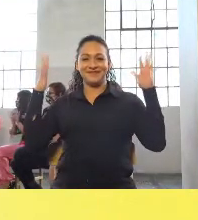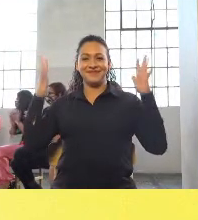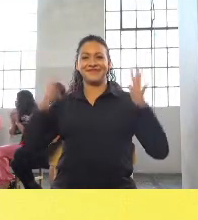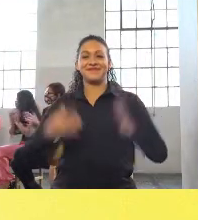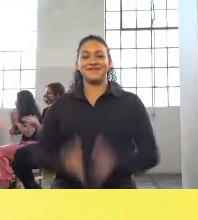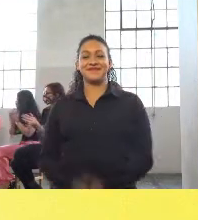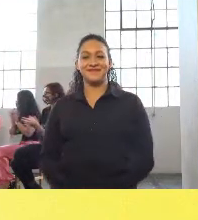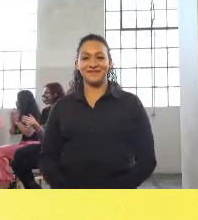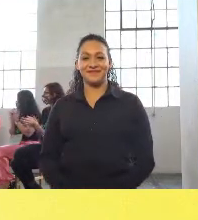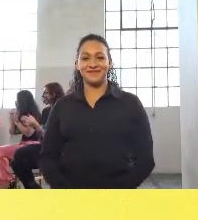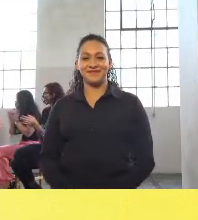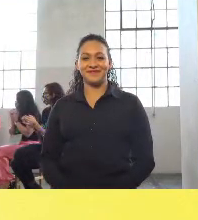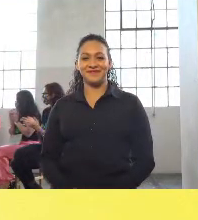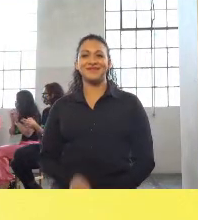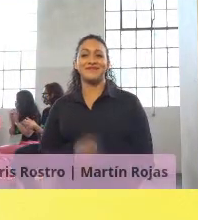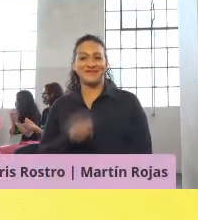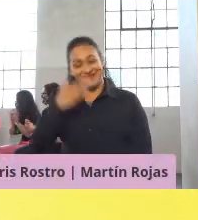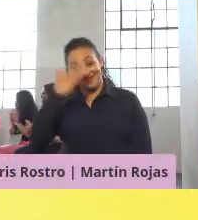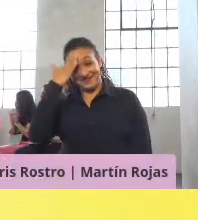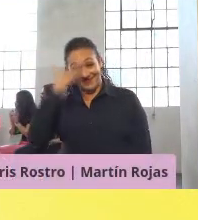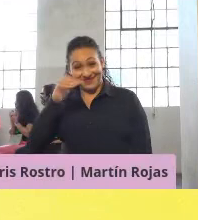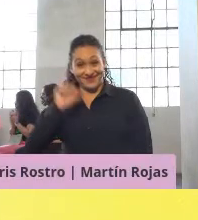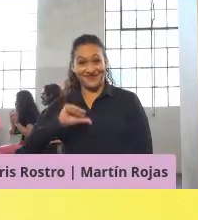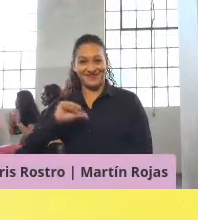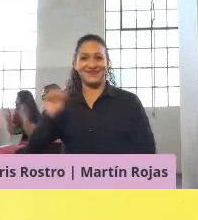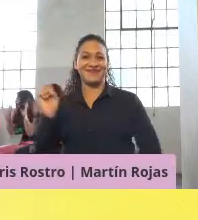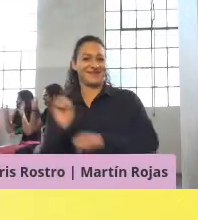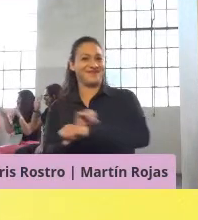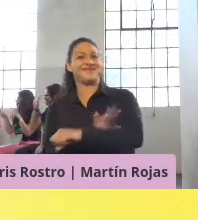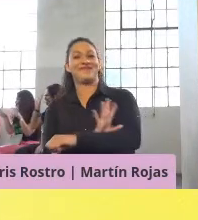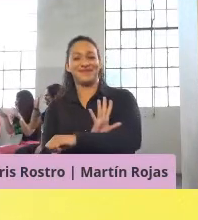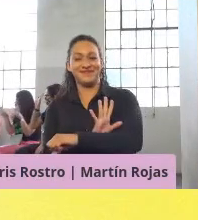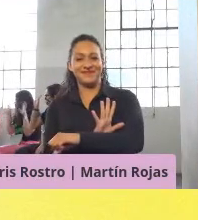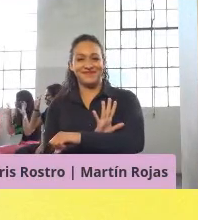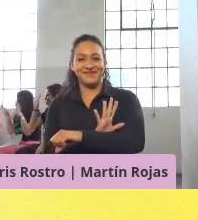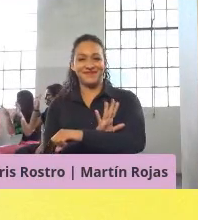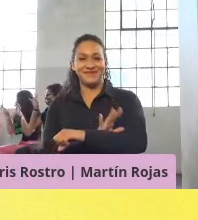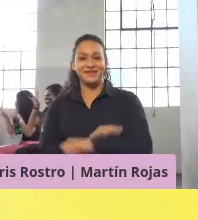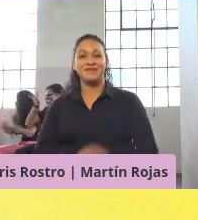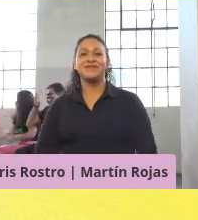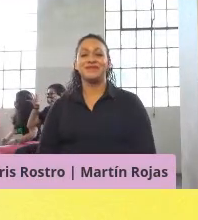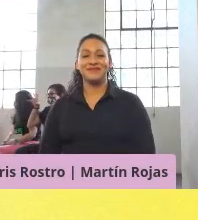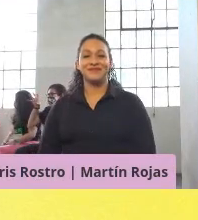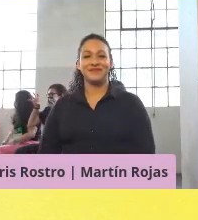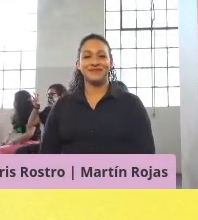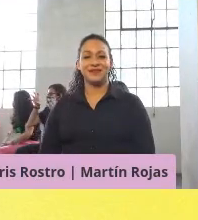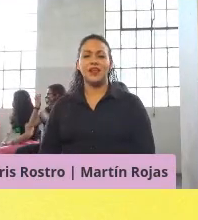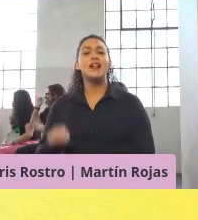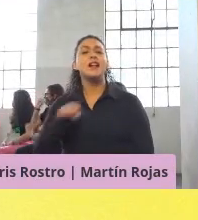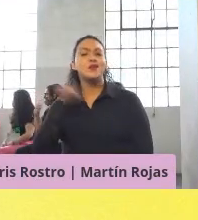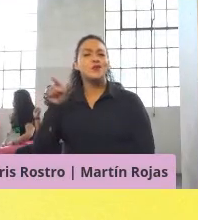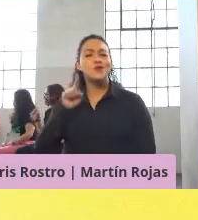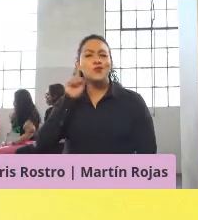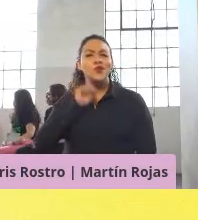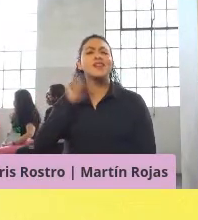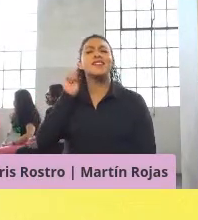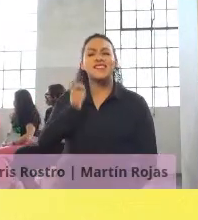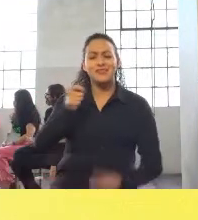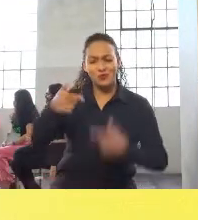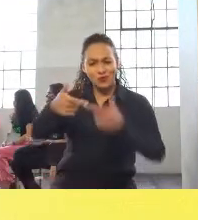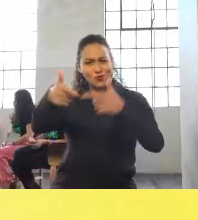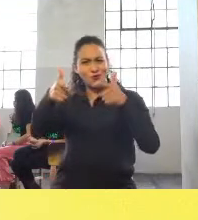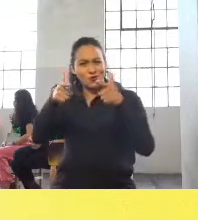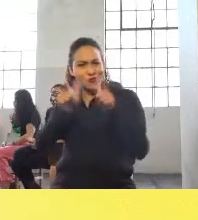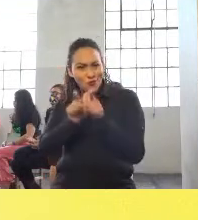También tenemos acá presentes a las Fieras Fierras. Hola, ¿cómo estamos, comadres? Acá estamos. Ellas se definen como una grupa de mujeres